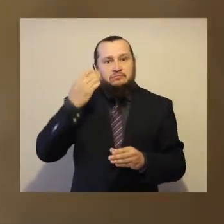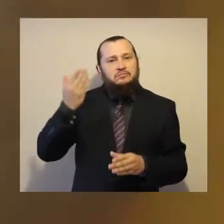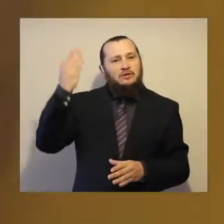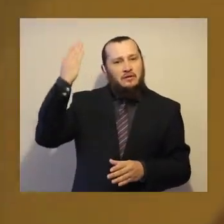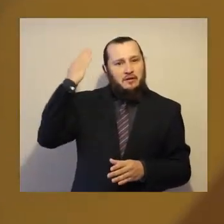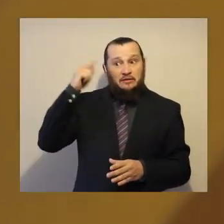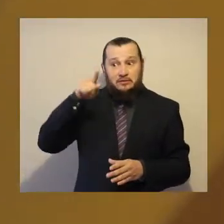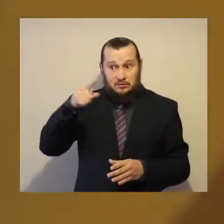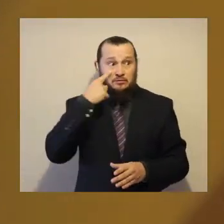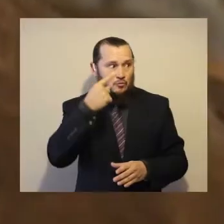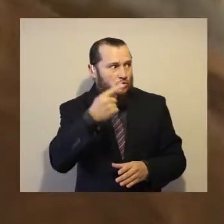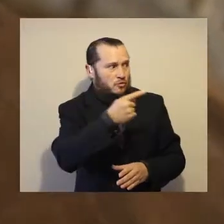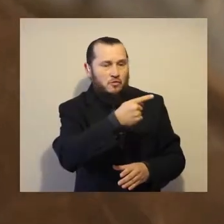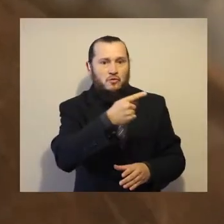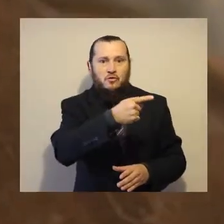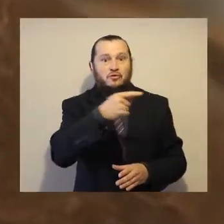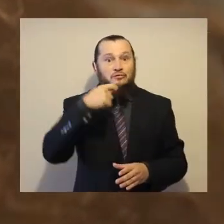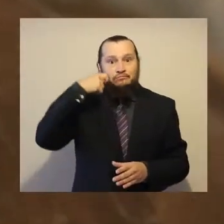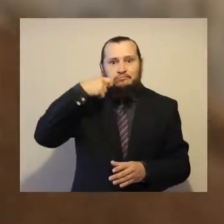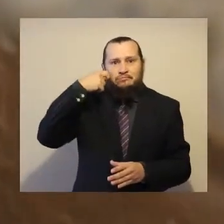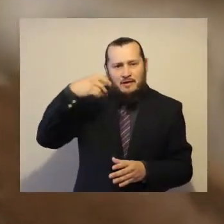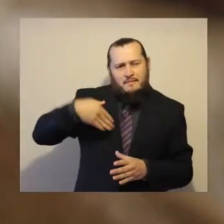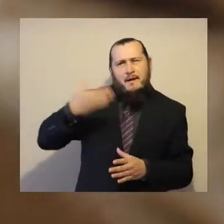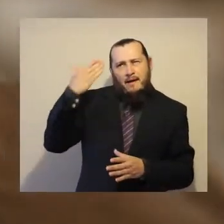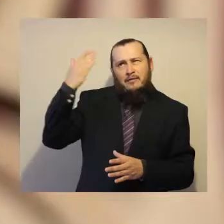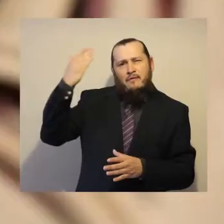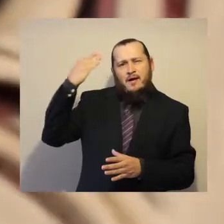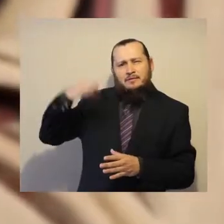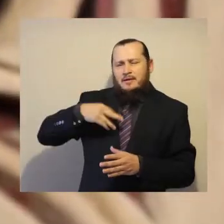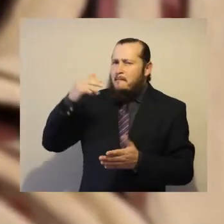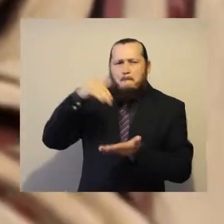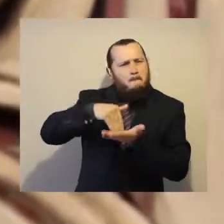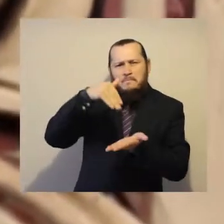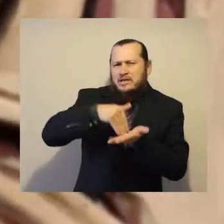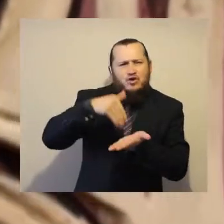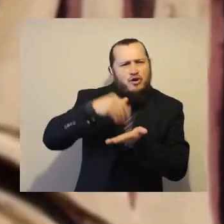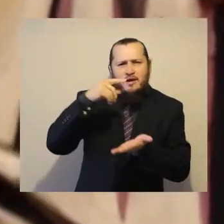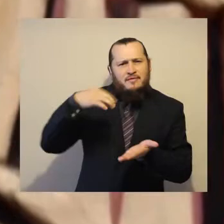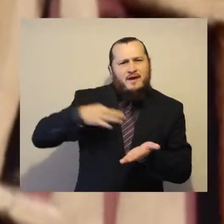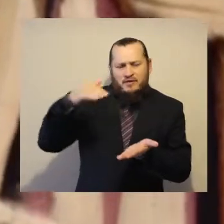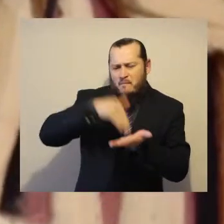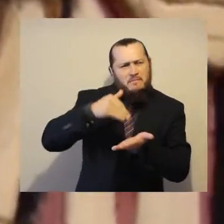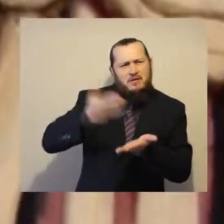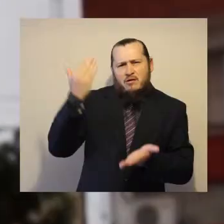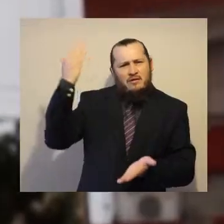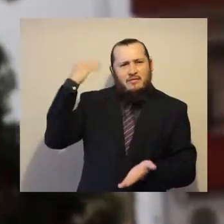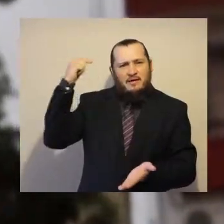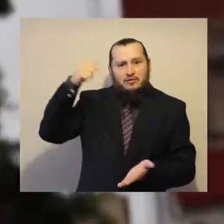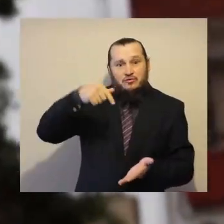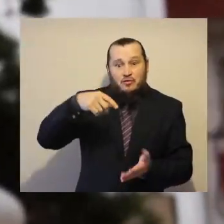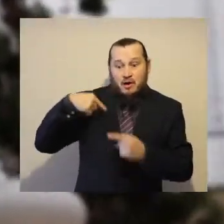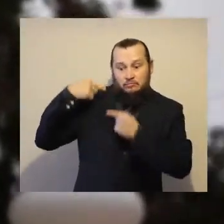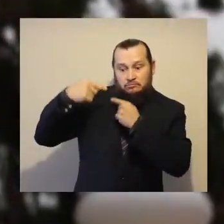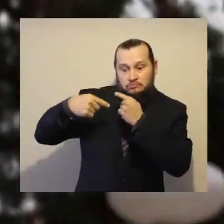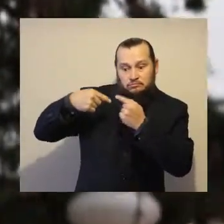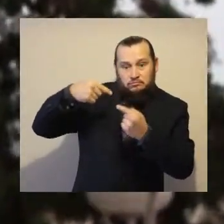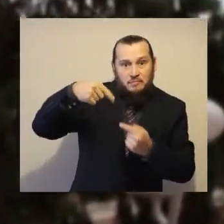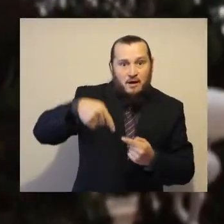permitirá conocer más sobre las especies que vivieron hace miles o millones de años y su evolución hasta nuestros